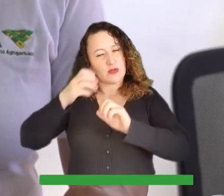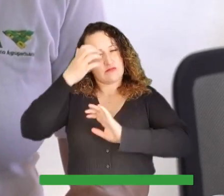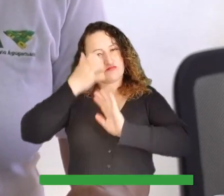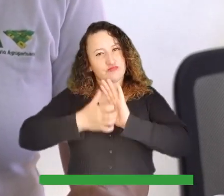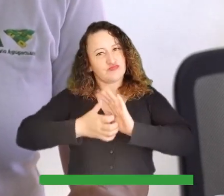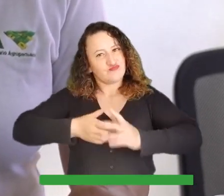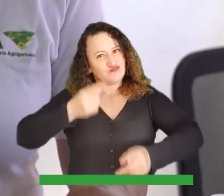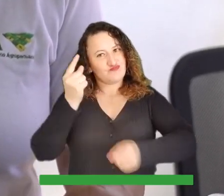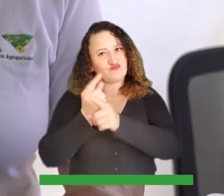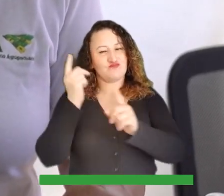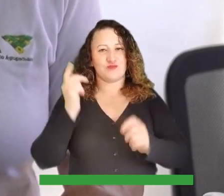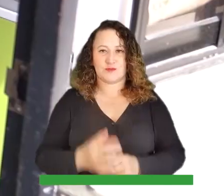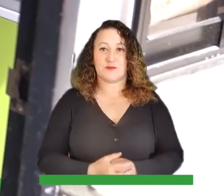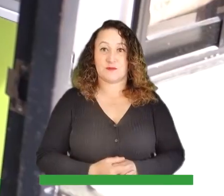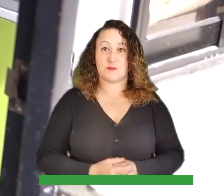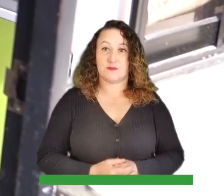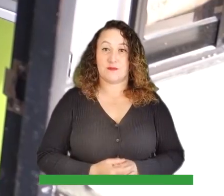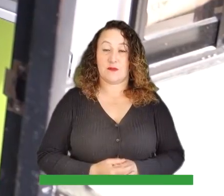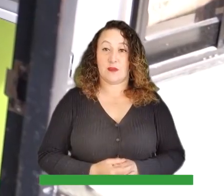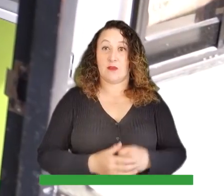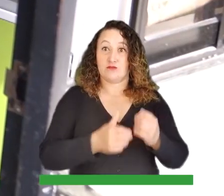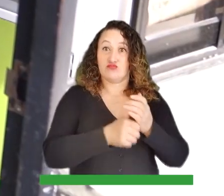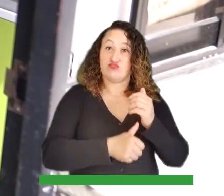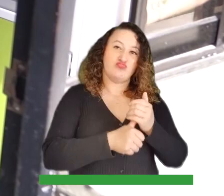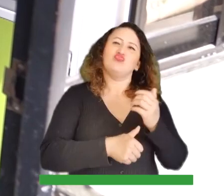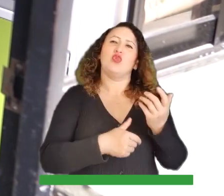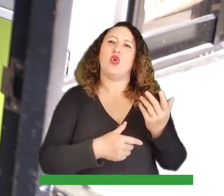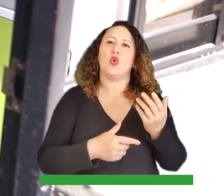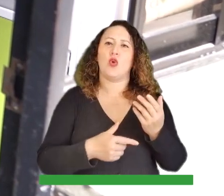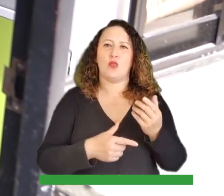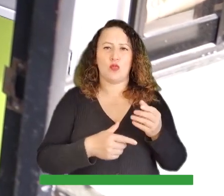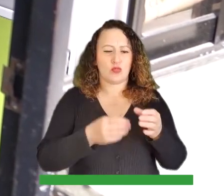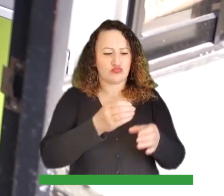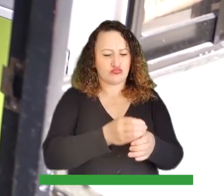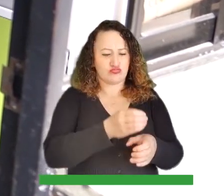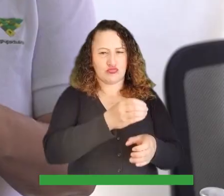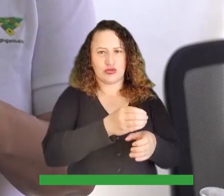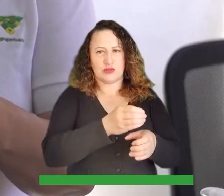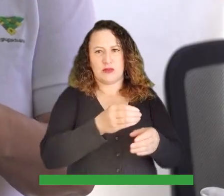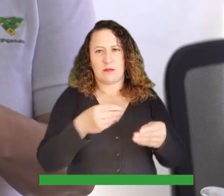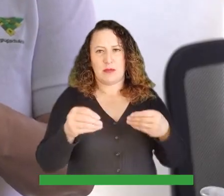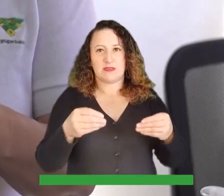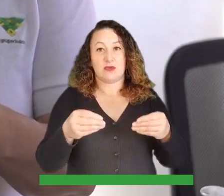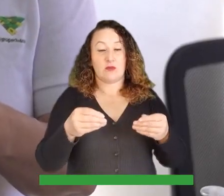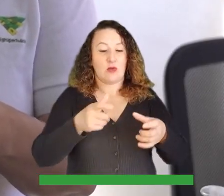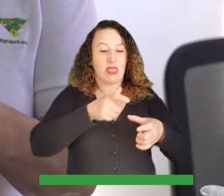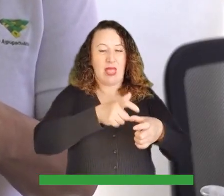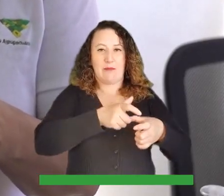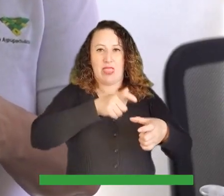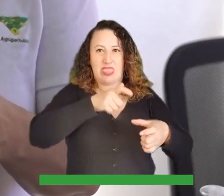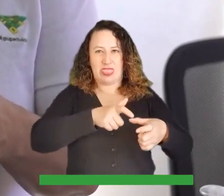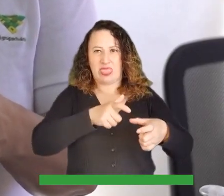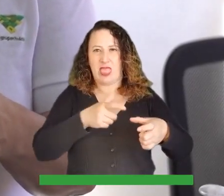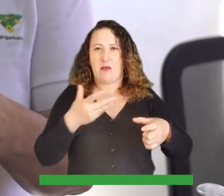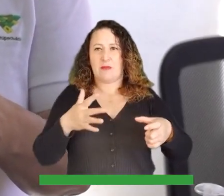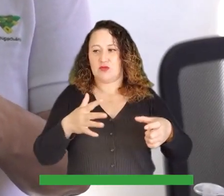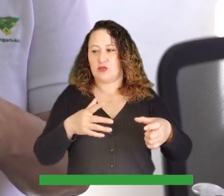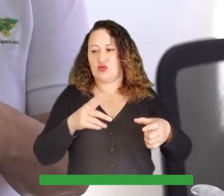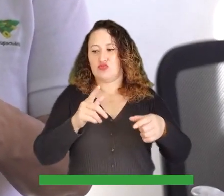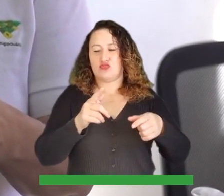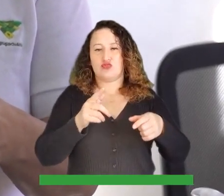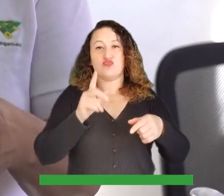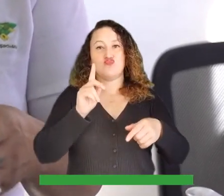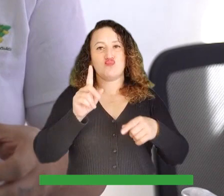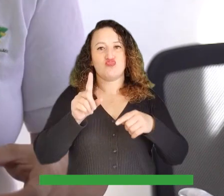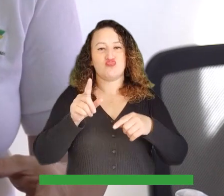hacer un diagnóstico certero. La materia fecal la deben tomar en un frasco plástico de tapa ancha, la cantidad es más o menos un dedo